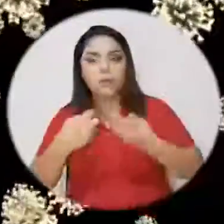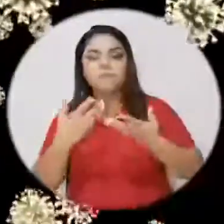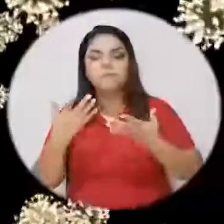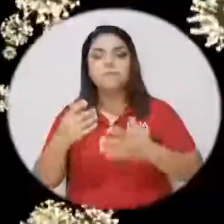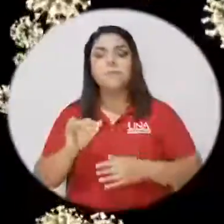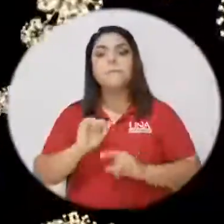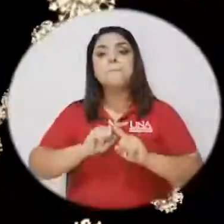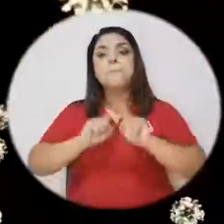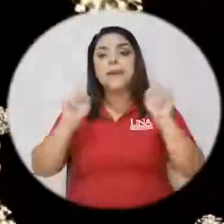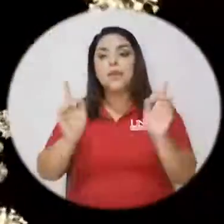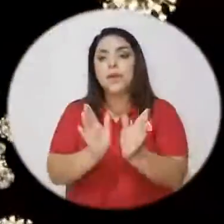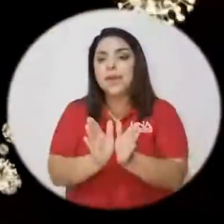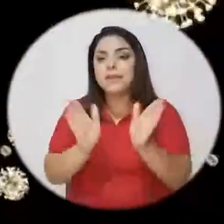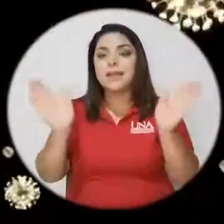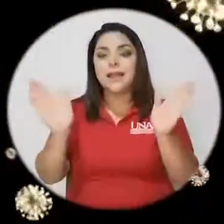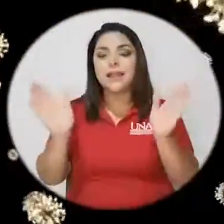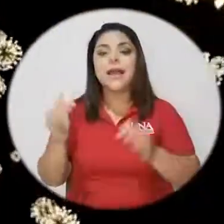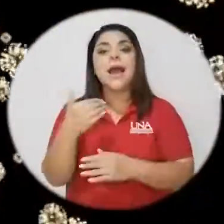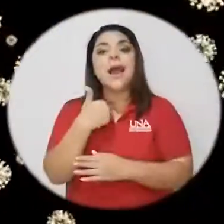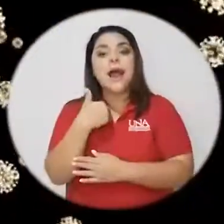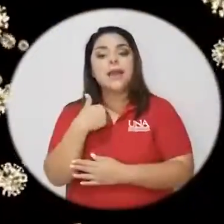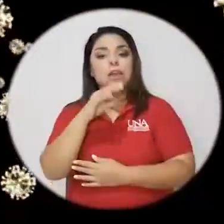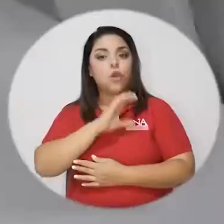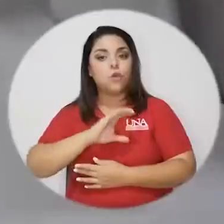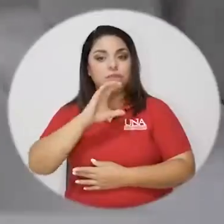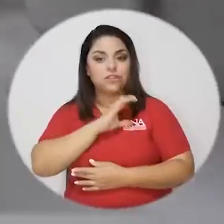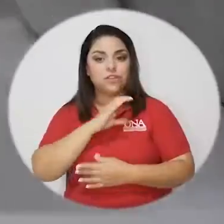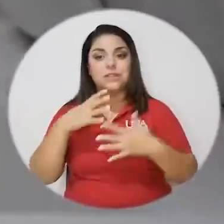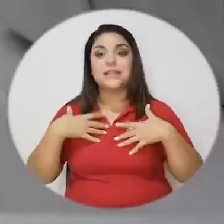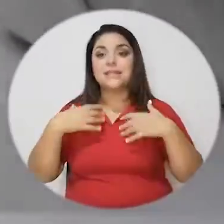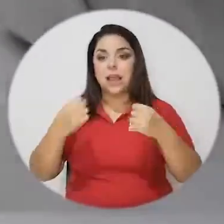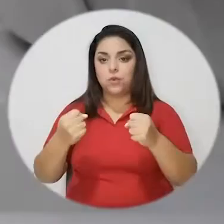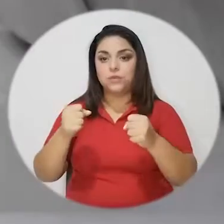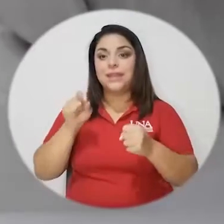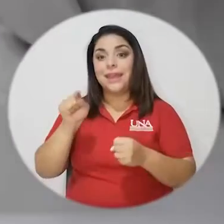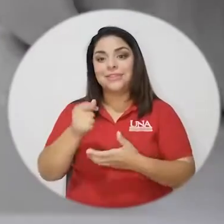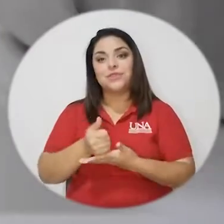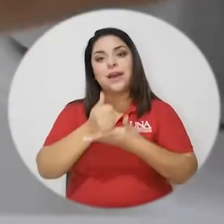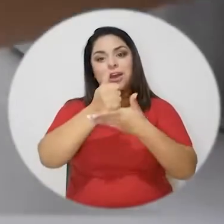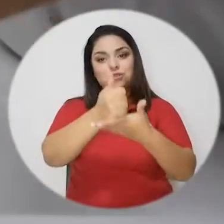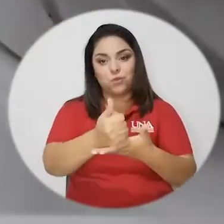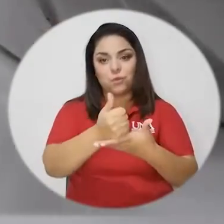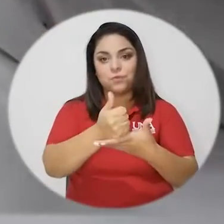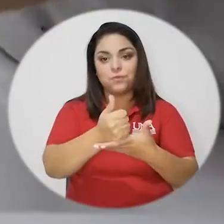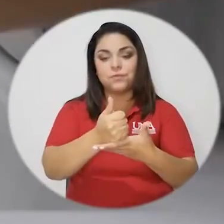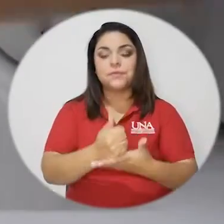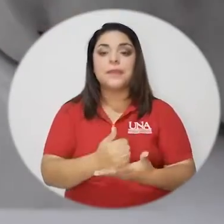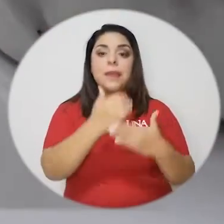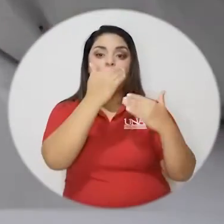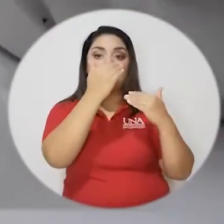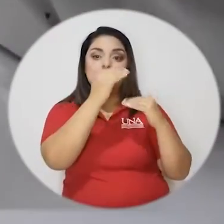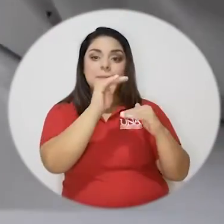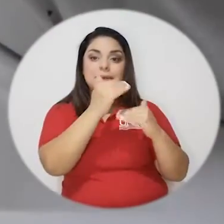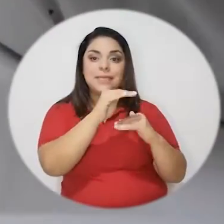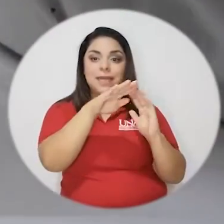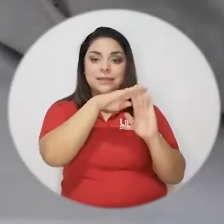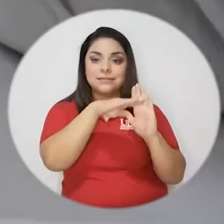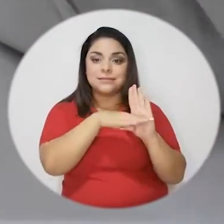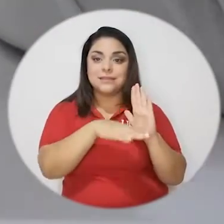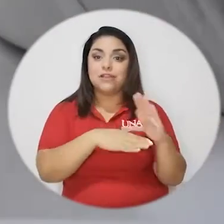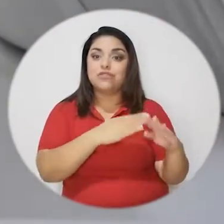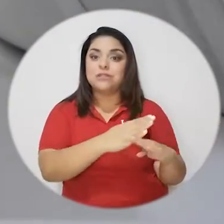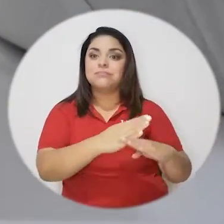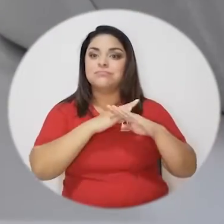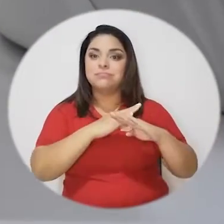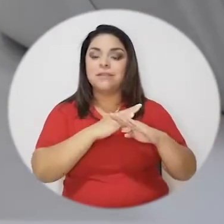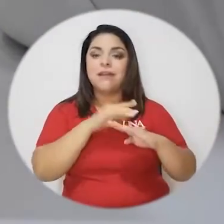condiciones de salud que pueden haber ayudado. Las medidas restrictivas que se tomaron en cierto momento al